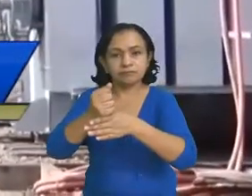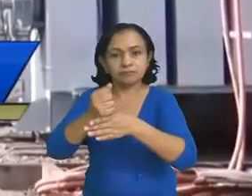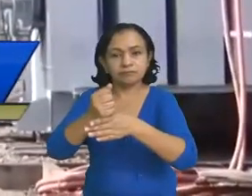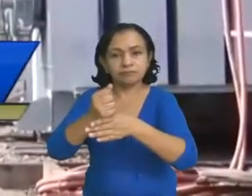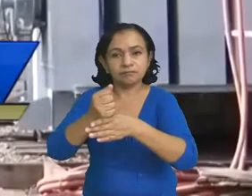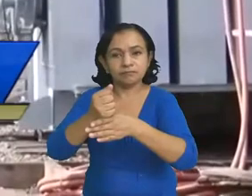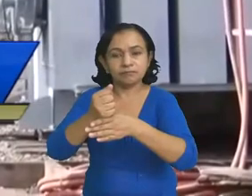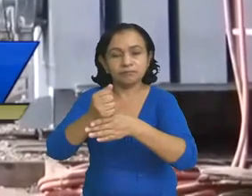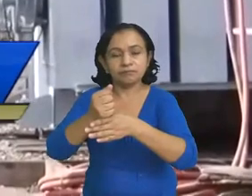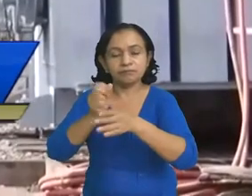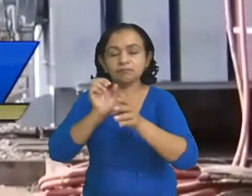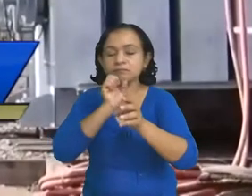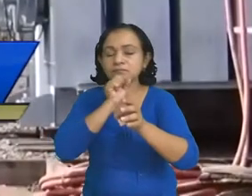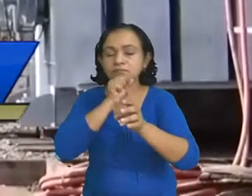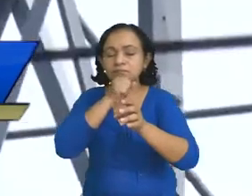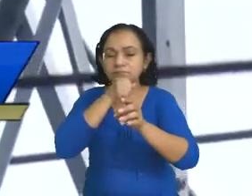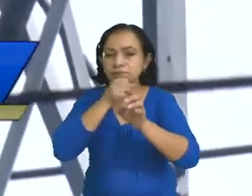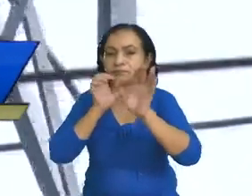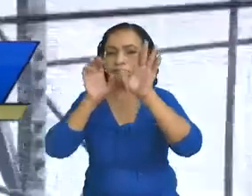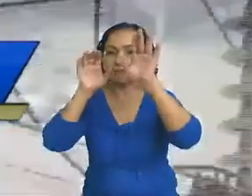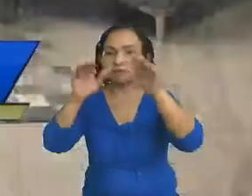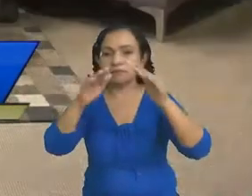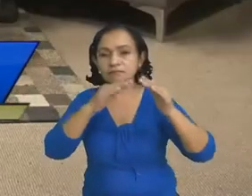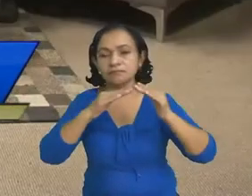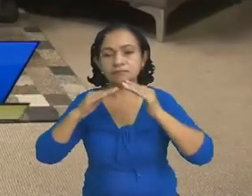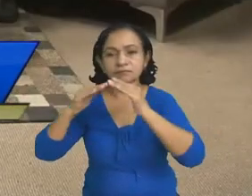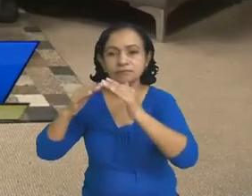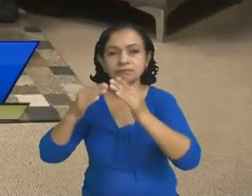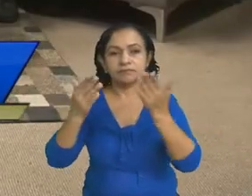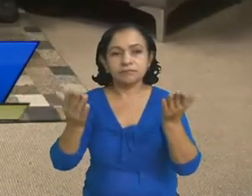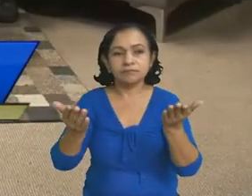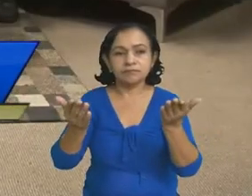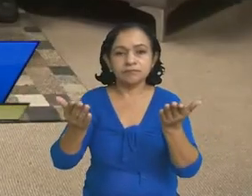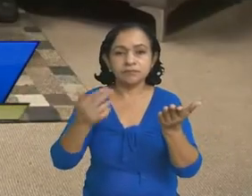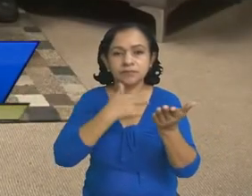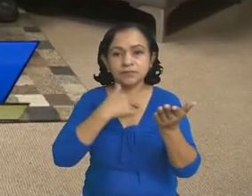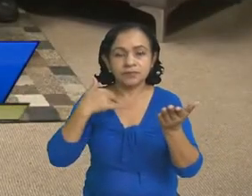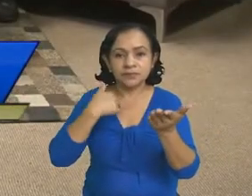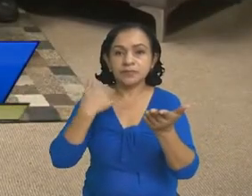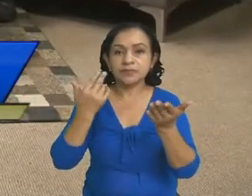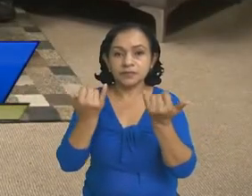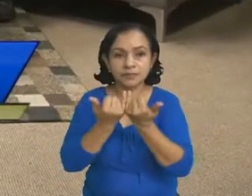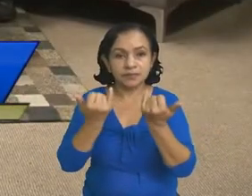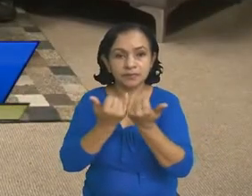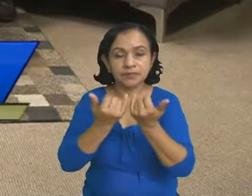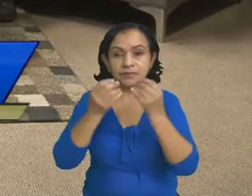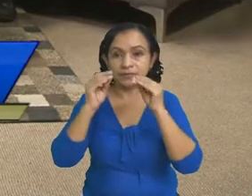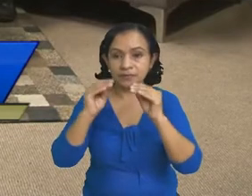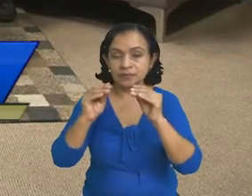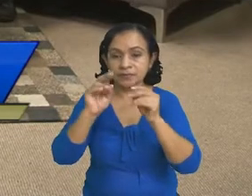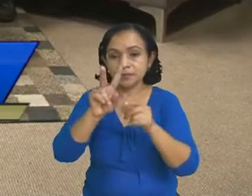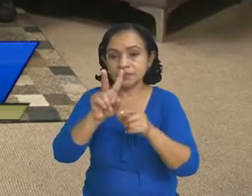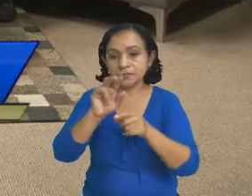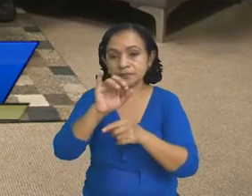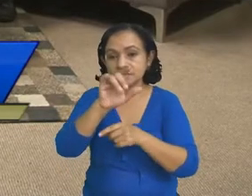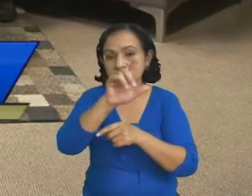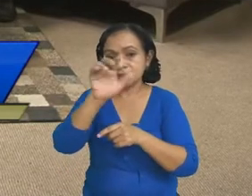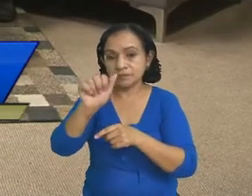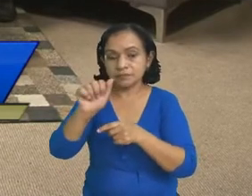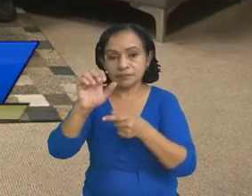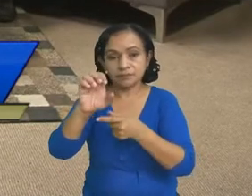está en la carretera de Vieja León, recuerdo el nombre, también se hizo la subestación Villa El Carmen. ¿Su